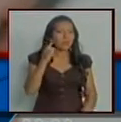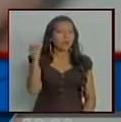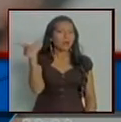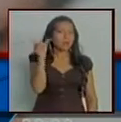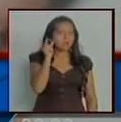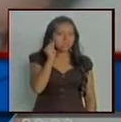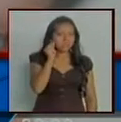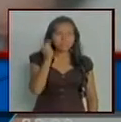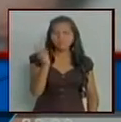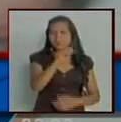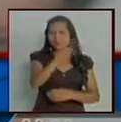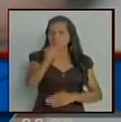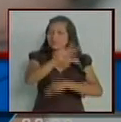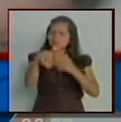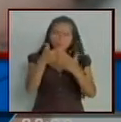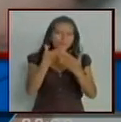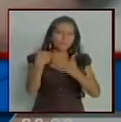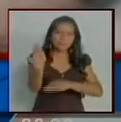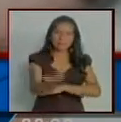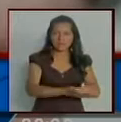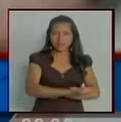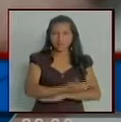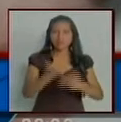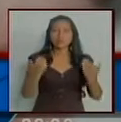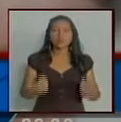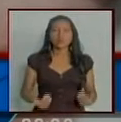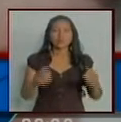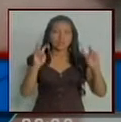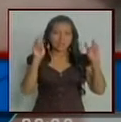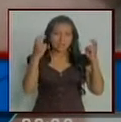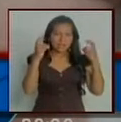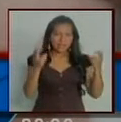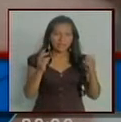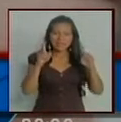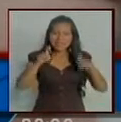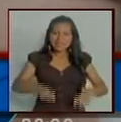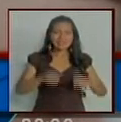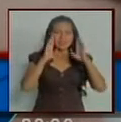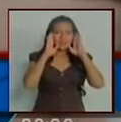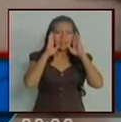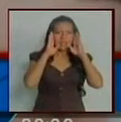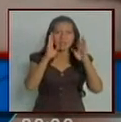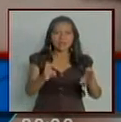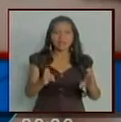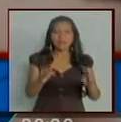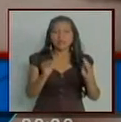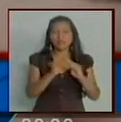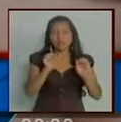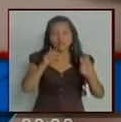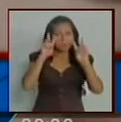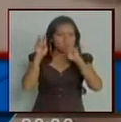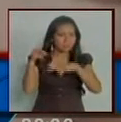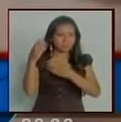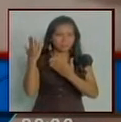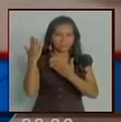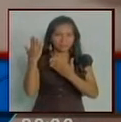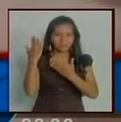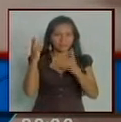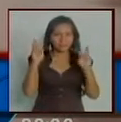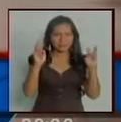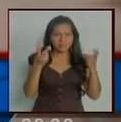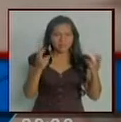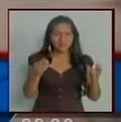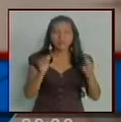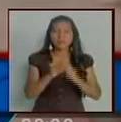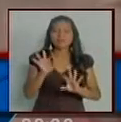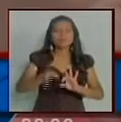Así que sean todos bienvenidos, amigos. Hoy el tema para estar muy atentos, estar frente a su televisor, y vamos a tener